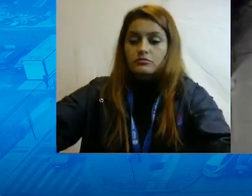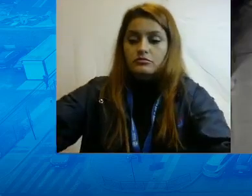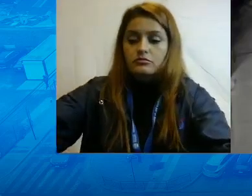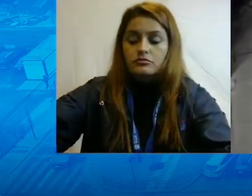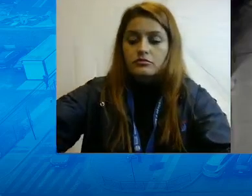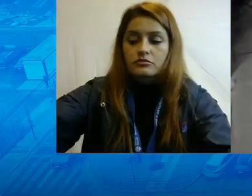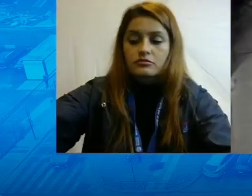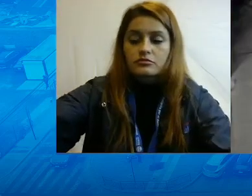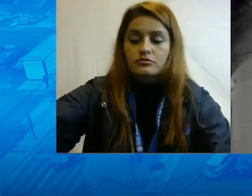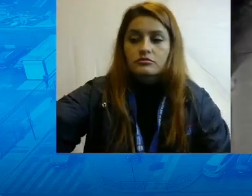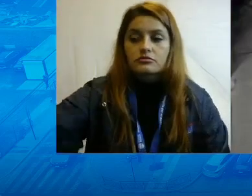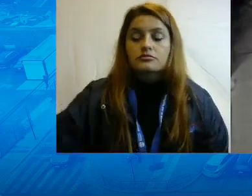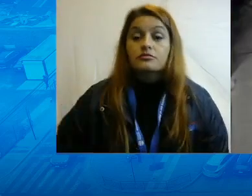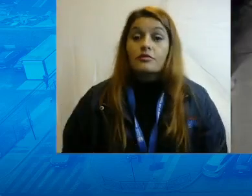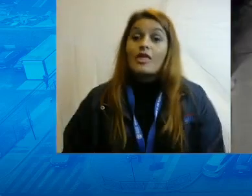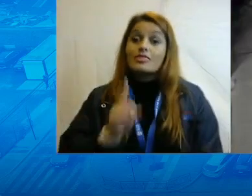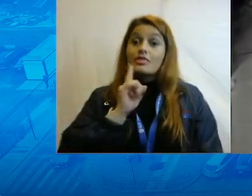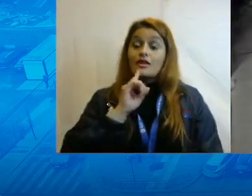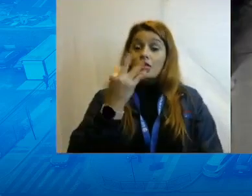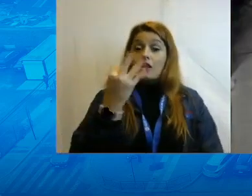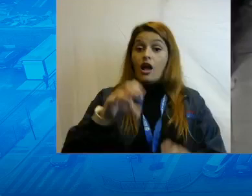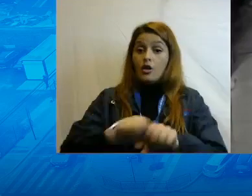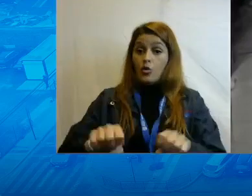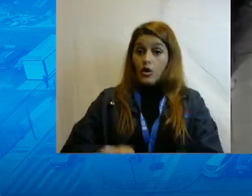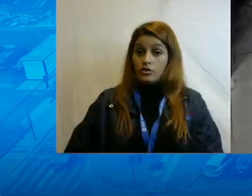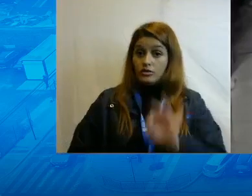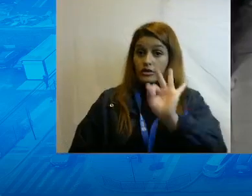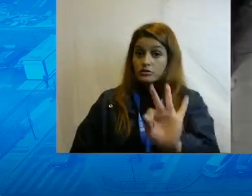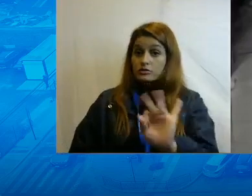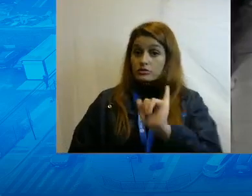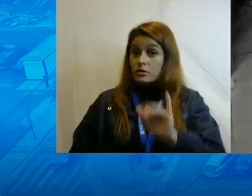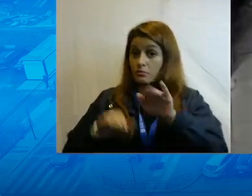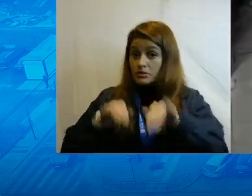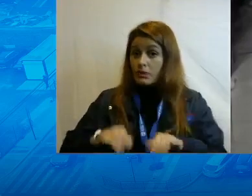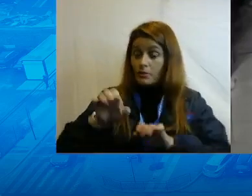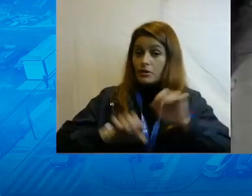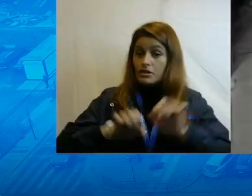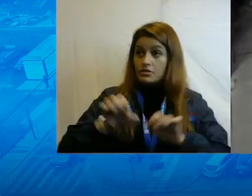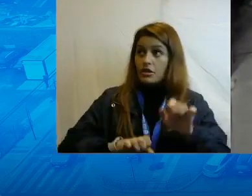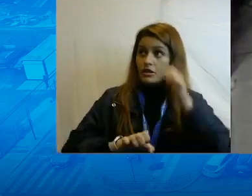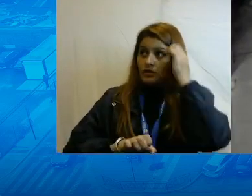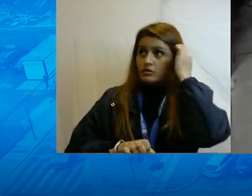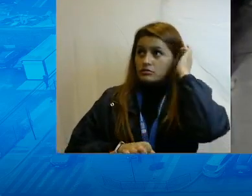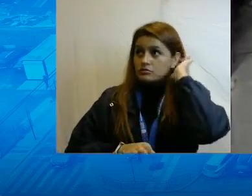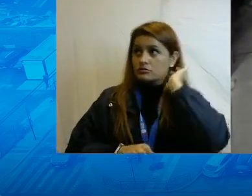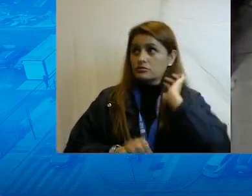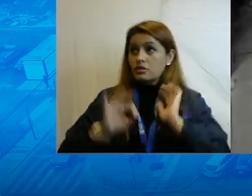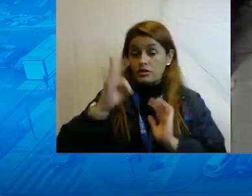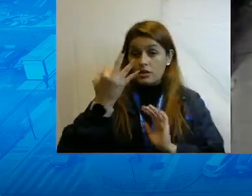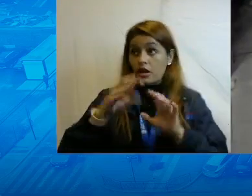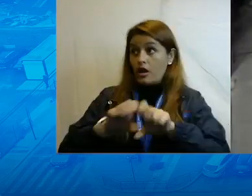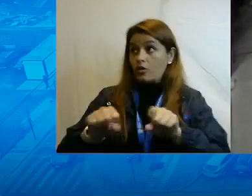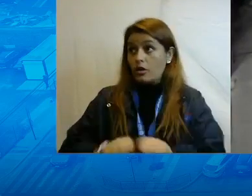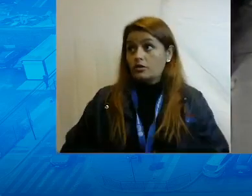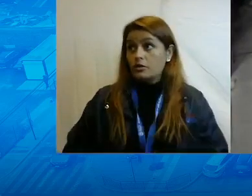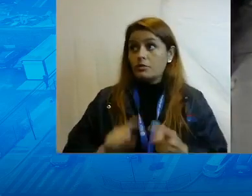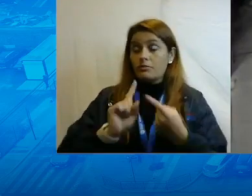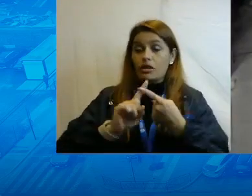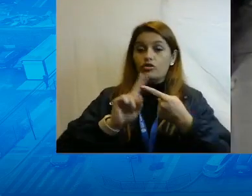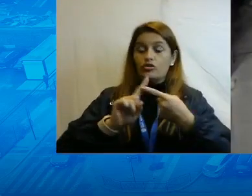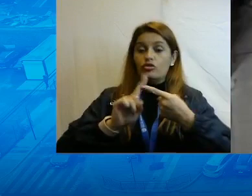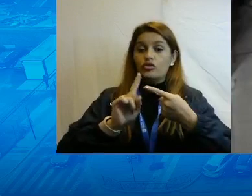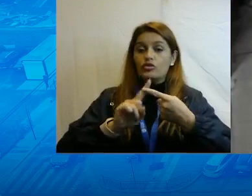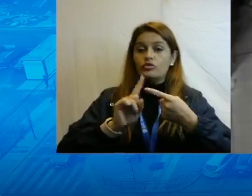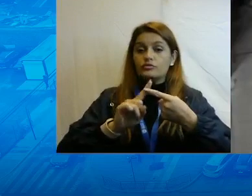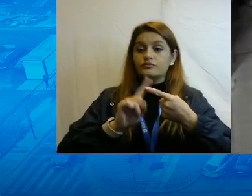Ponen, creo, tres acuerdos entonces, porque son contratos diferentes, a pesar que es la misma empresa, así que vamos a meter a tres acuerdos ya. El primero sería